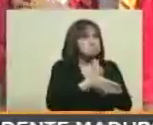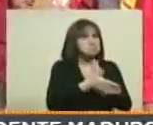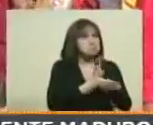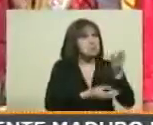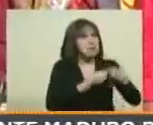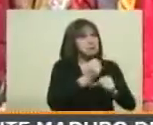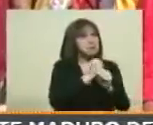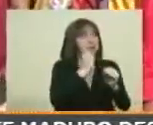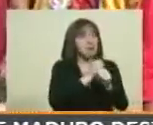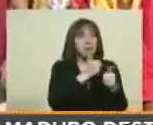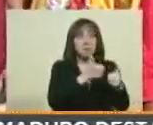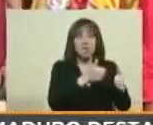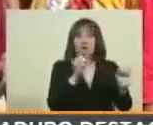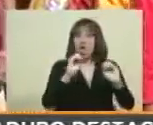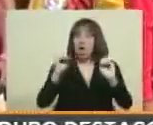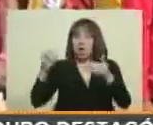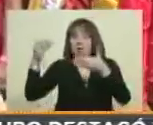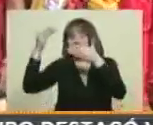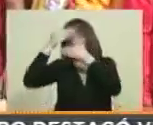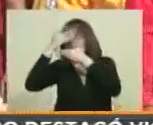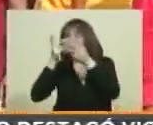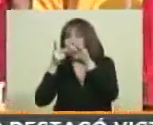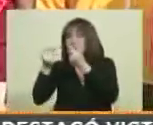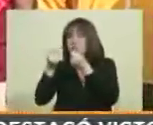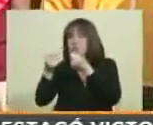pero las mafias económicas